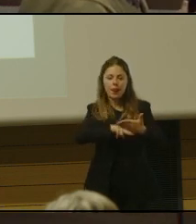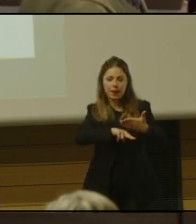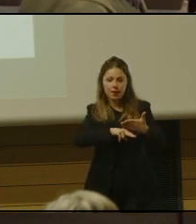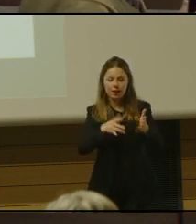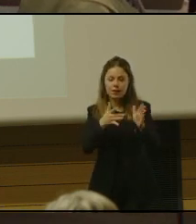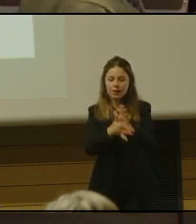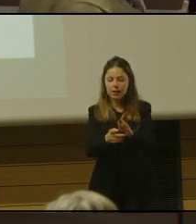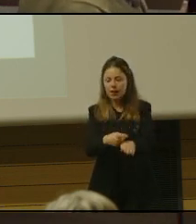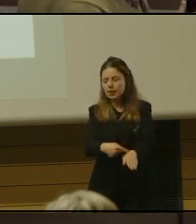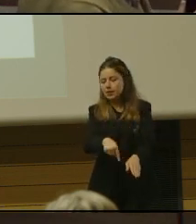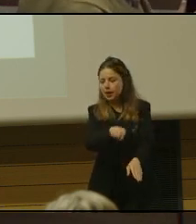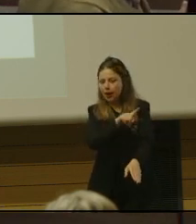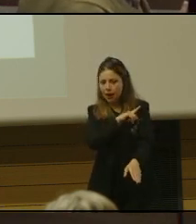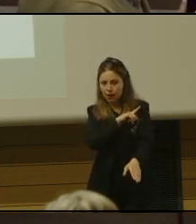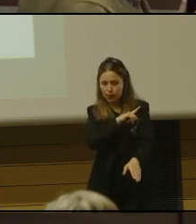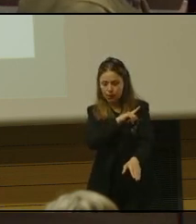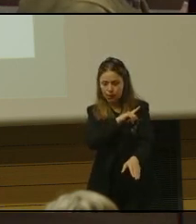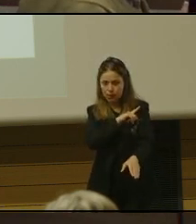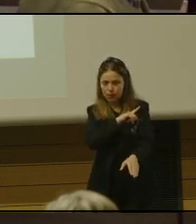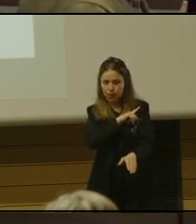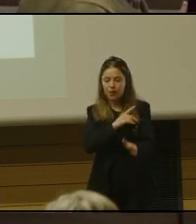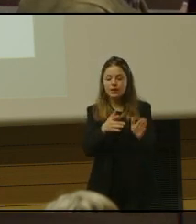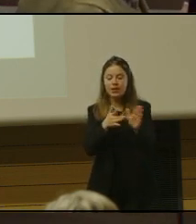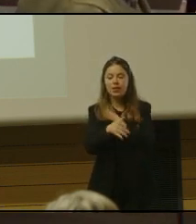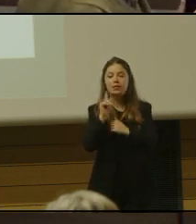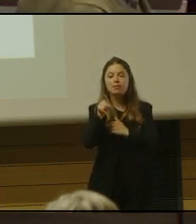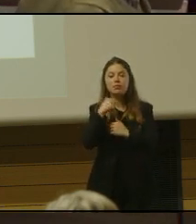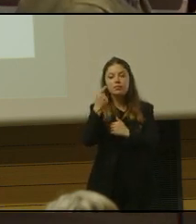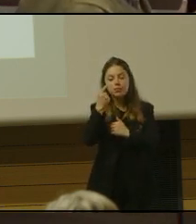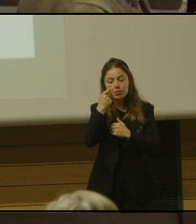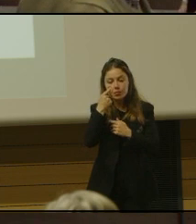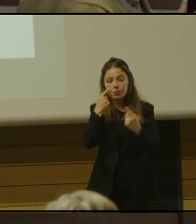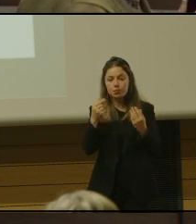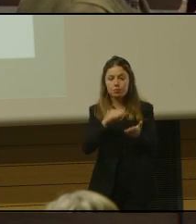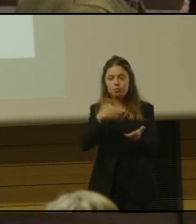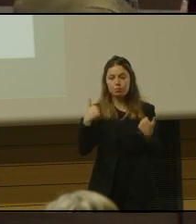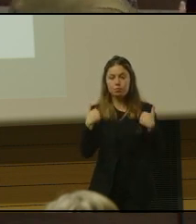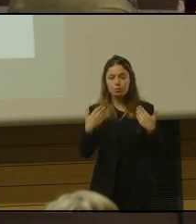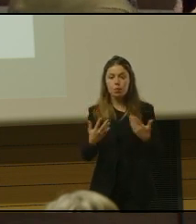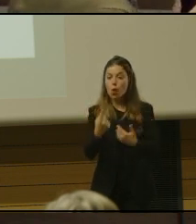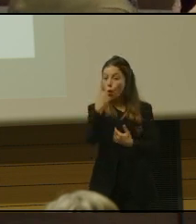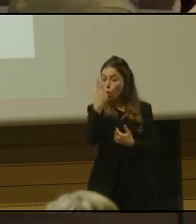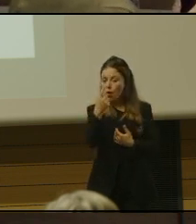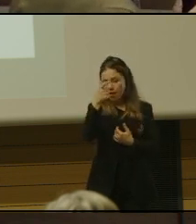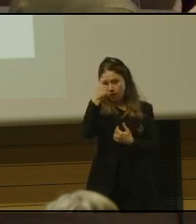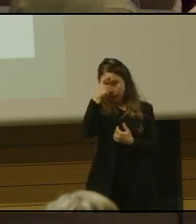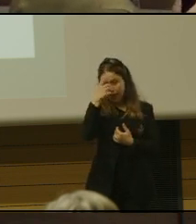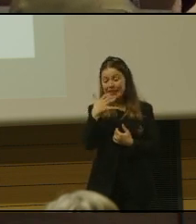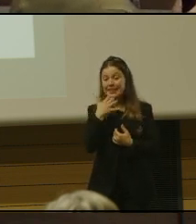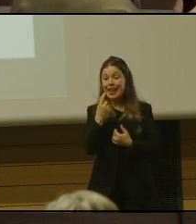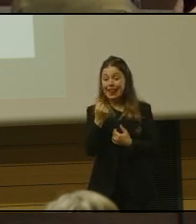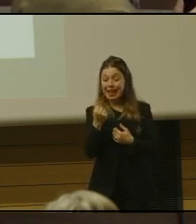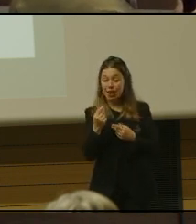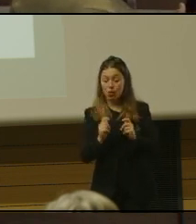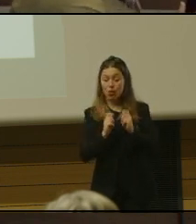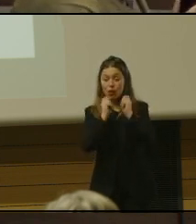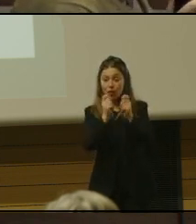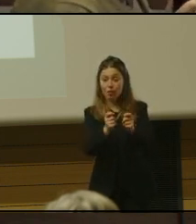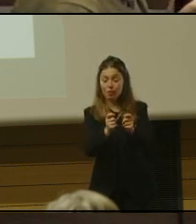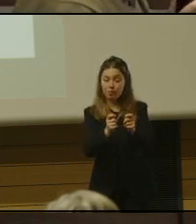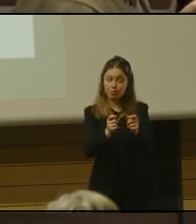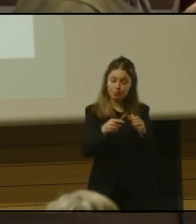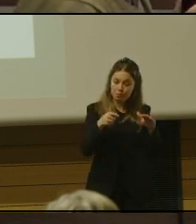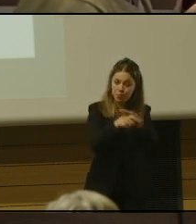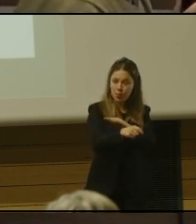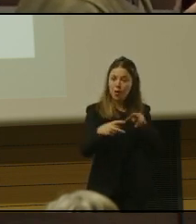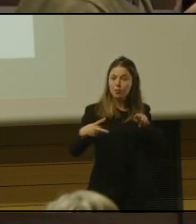auténtica barbaridad, dedicado a diagnosticar precozmente una única enfermedad. Si pusiese todo este dinero en prevenir y en